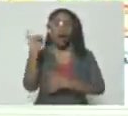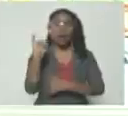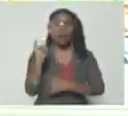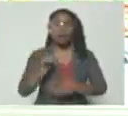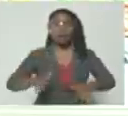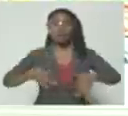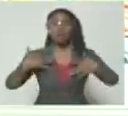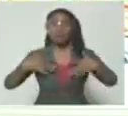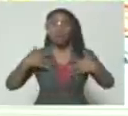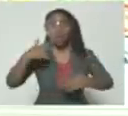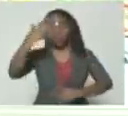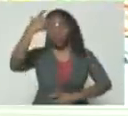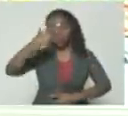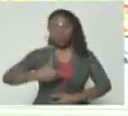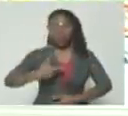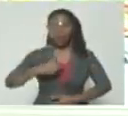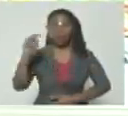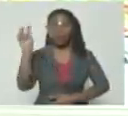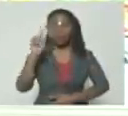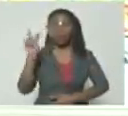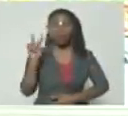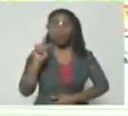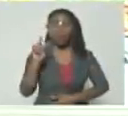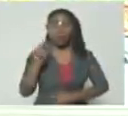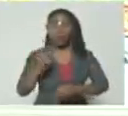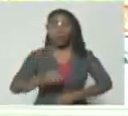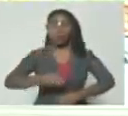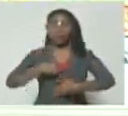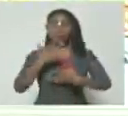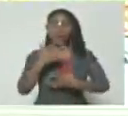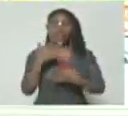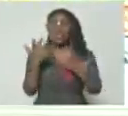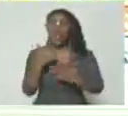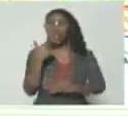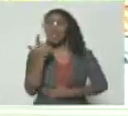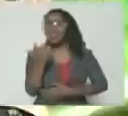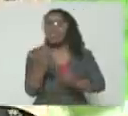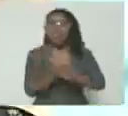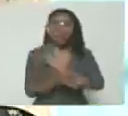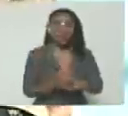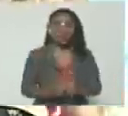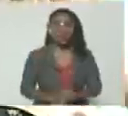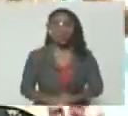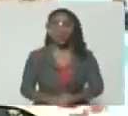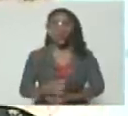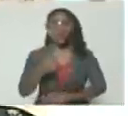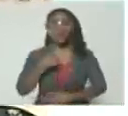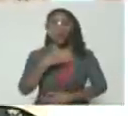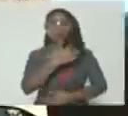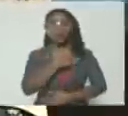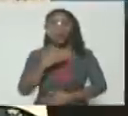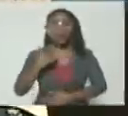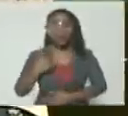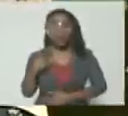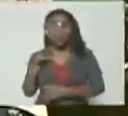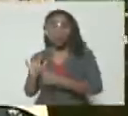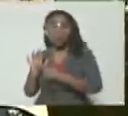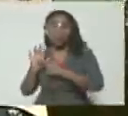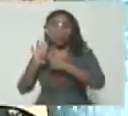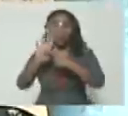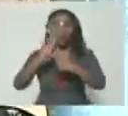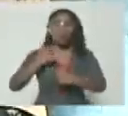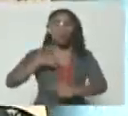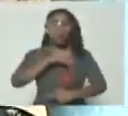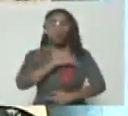del ser venezolano, de la expresión venezolano. ¿Qué me dices? Sí, presidente. Yo quiero destacar que en nuestro